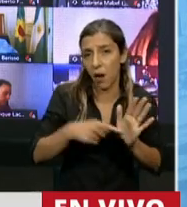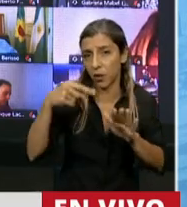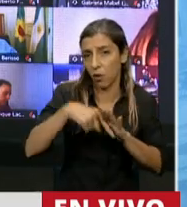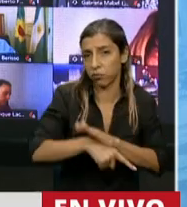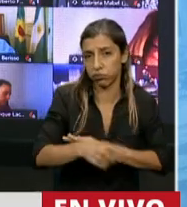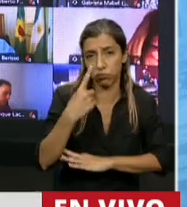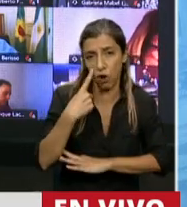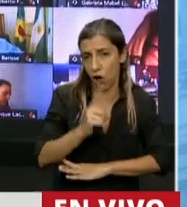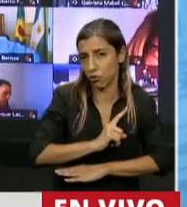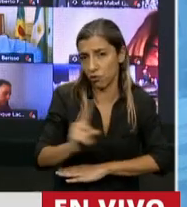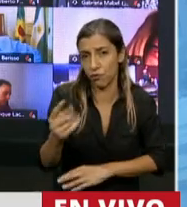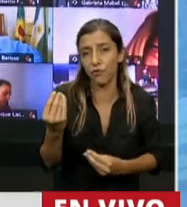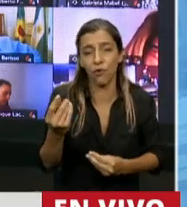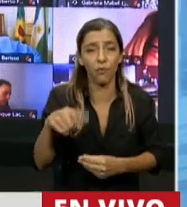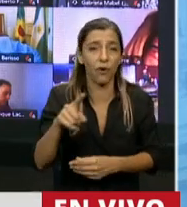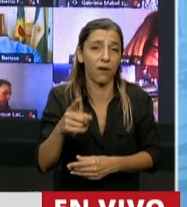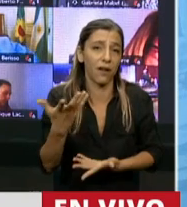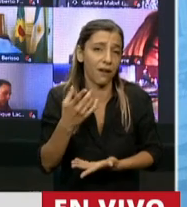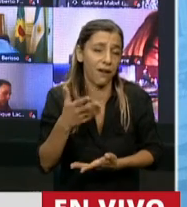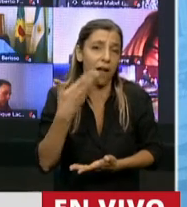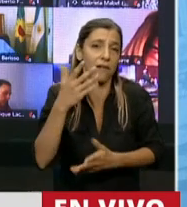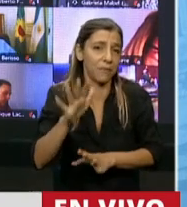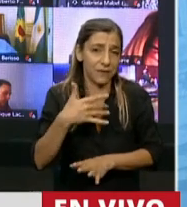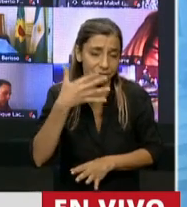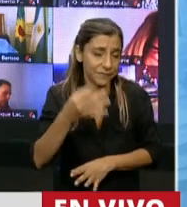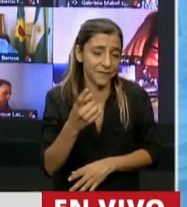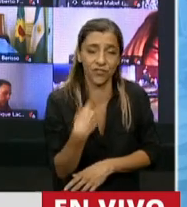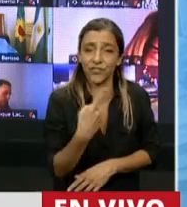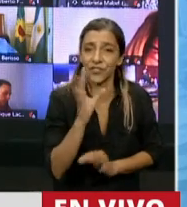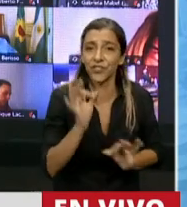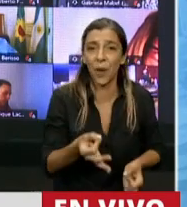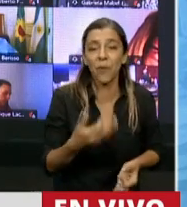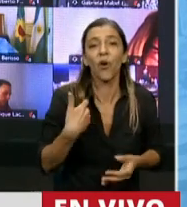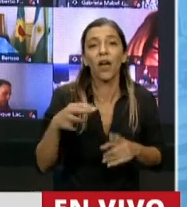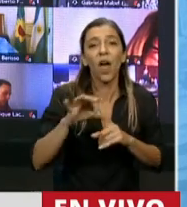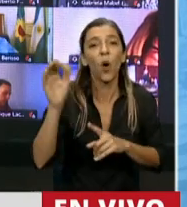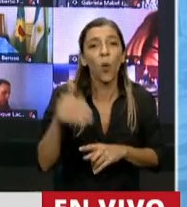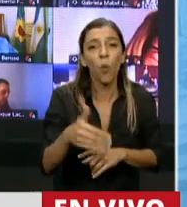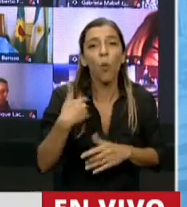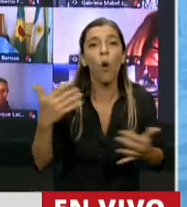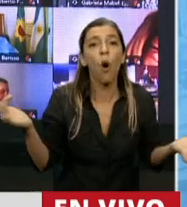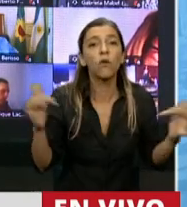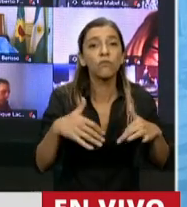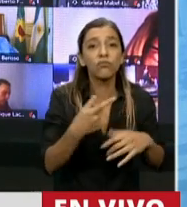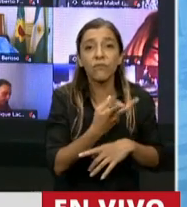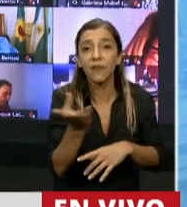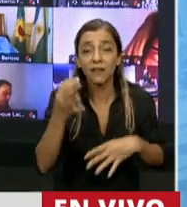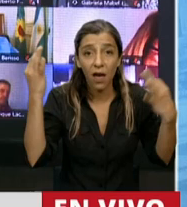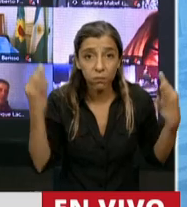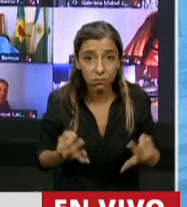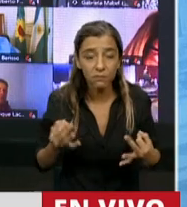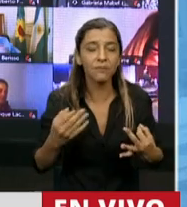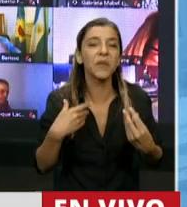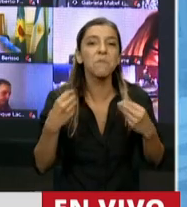simplemente pretendió usar un argumento que es del todo falaz. Nosotros sabemos que el quórum se constituye al momento de iniciar